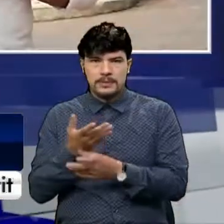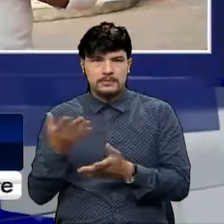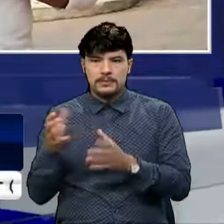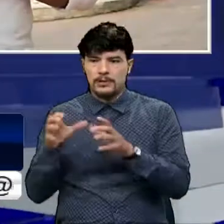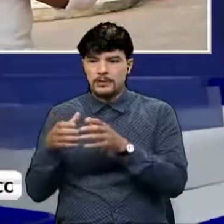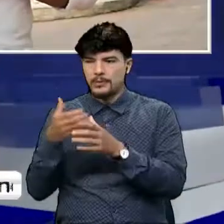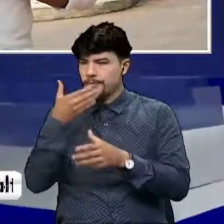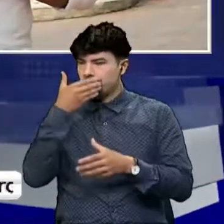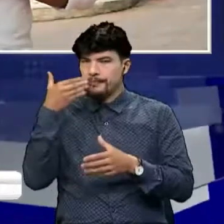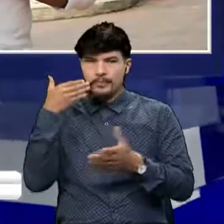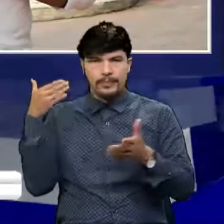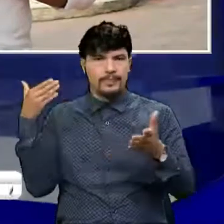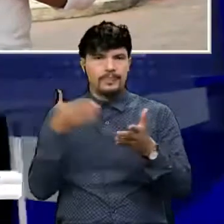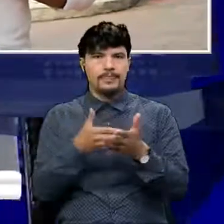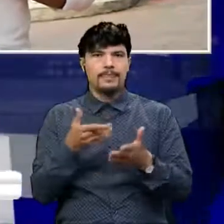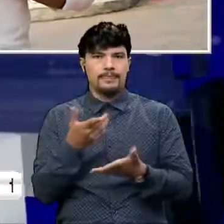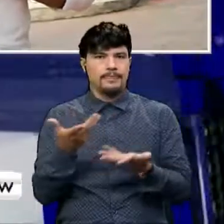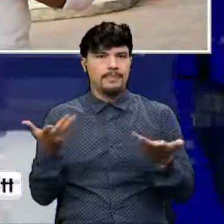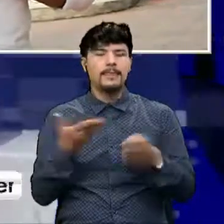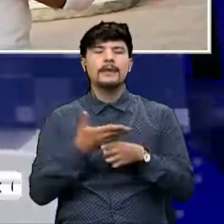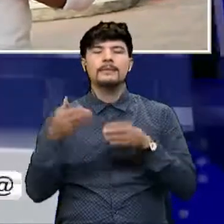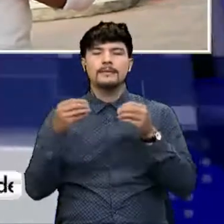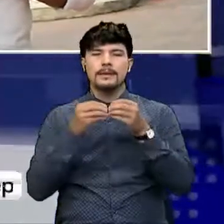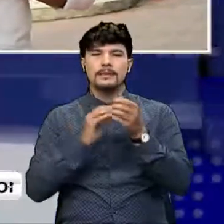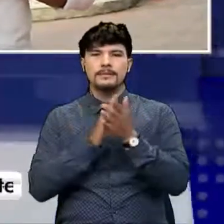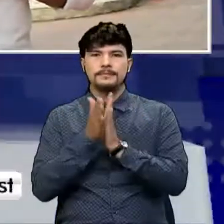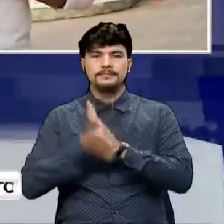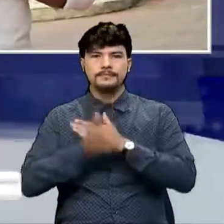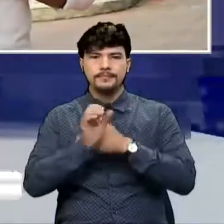y televidentes, hasta aquí toda la información. Con la cámara de Argemiro